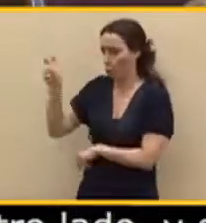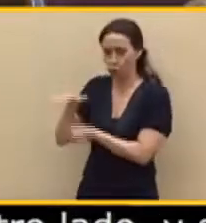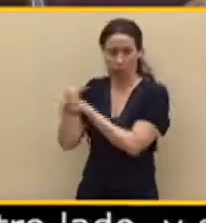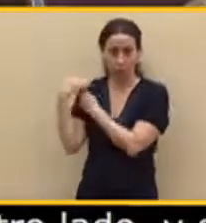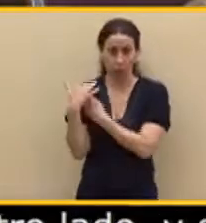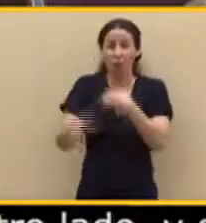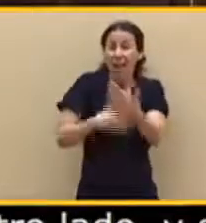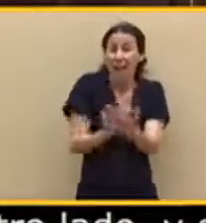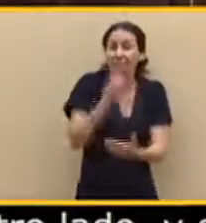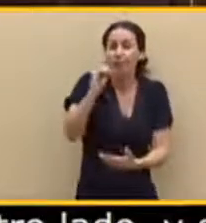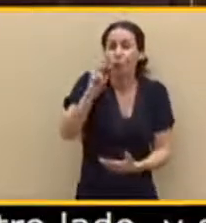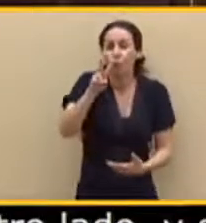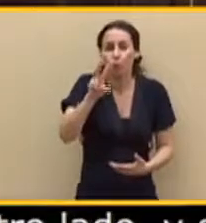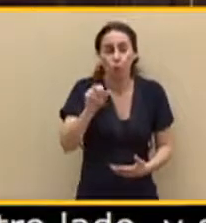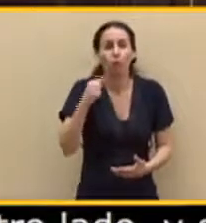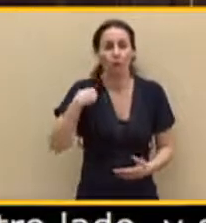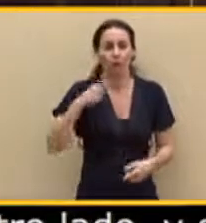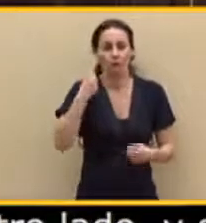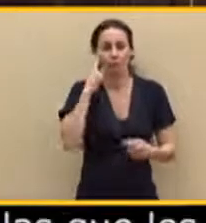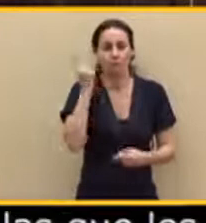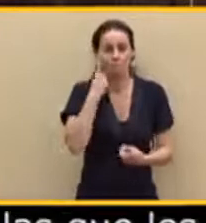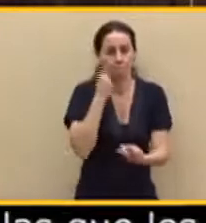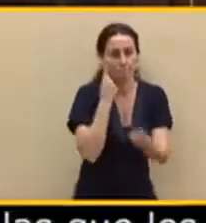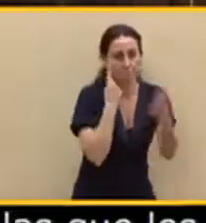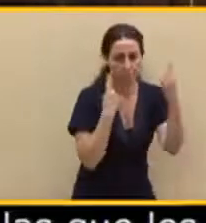que les destapa sus vergüenzas, señorías.